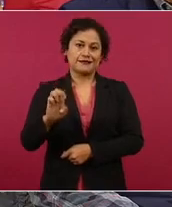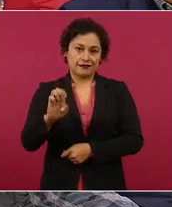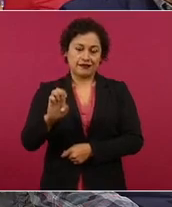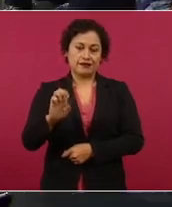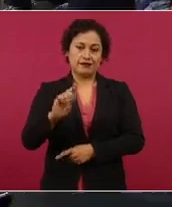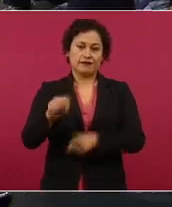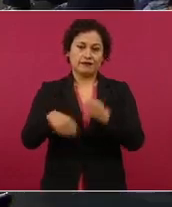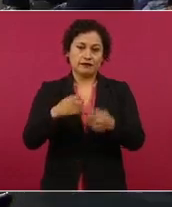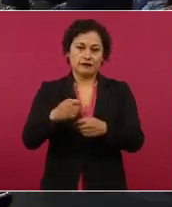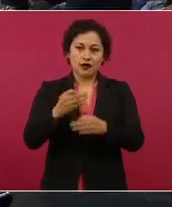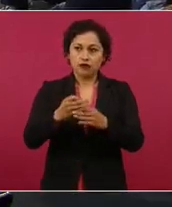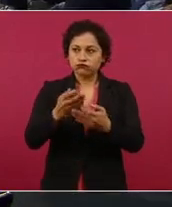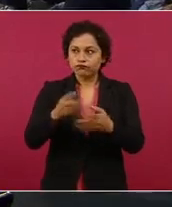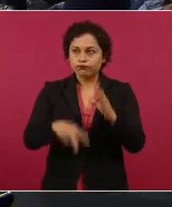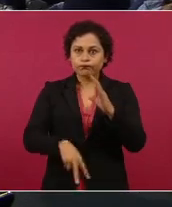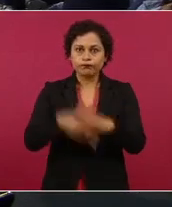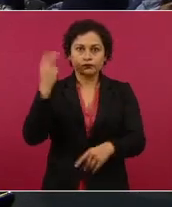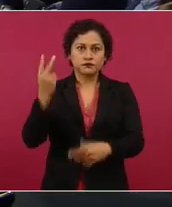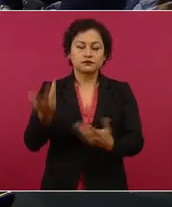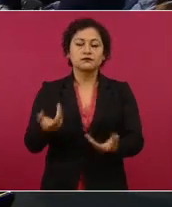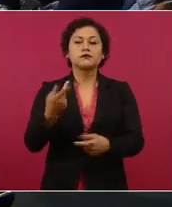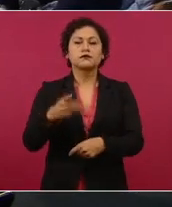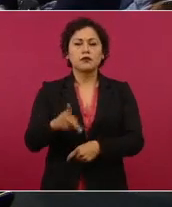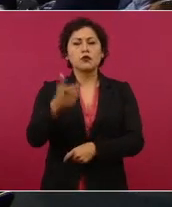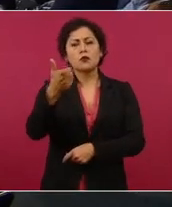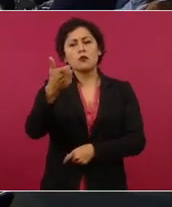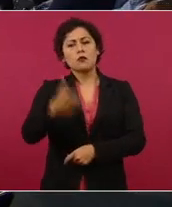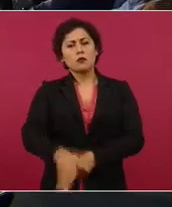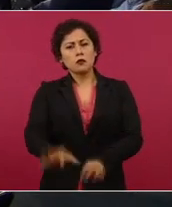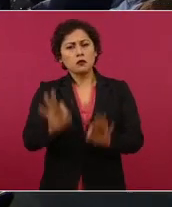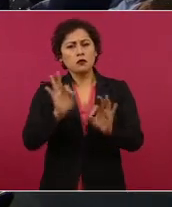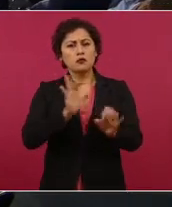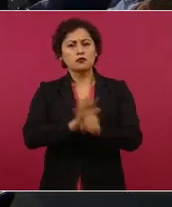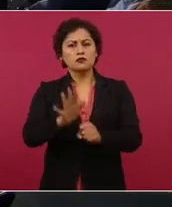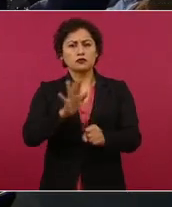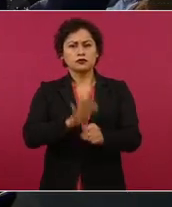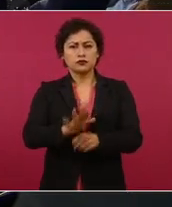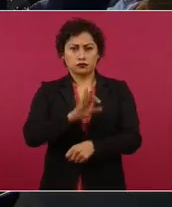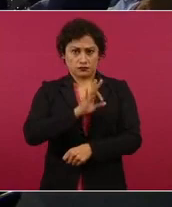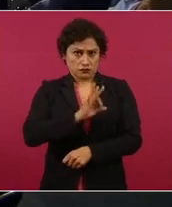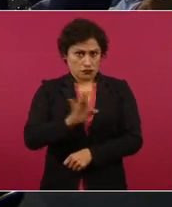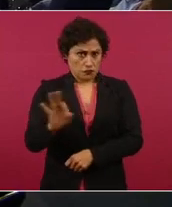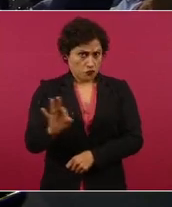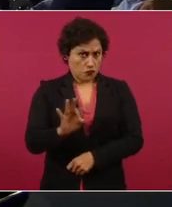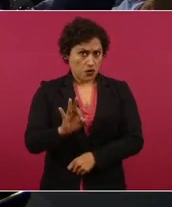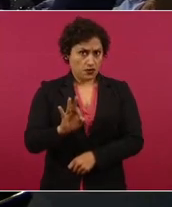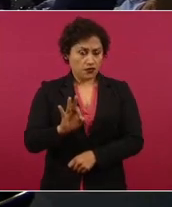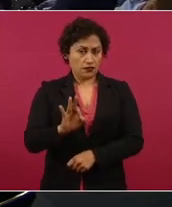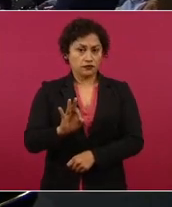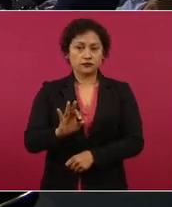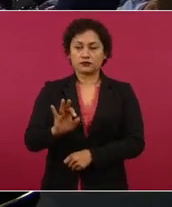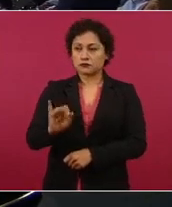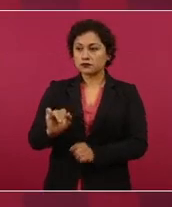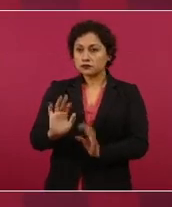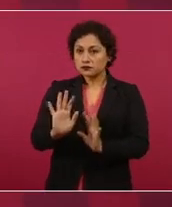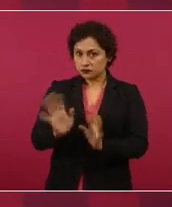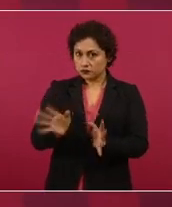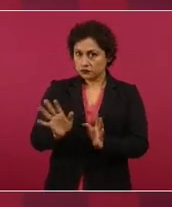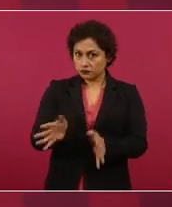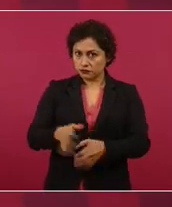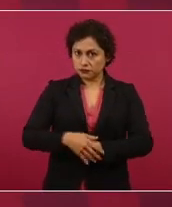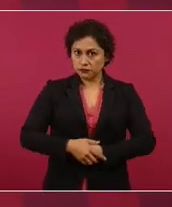no hay productos en la tienda del Issste, pero por lo regular eran precios económicos. ¿Esto podría darse? Se está dando en el